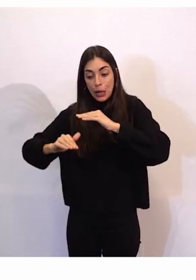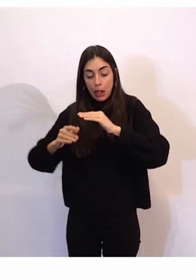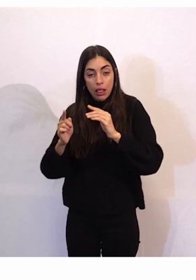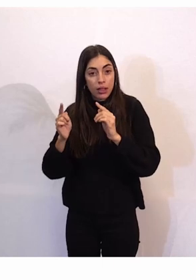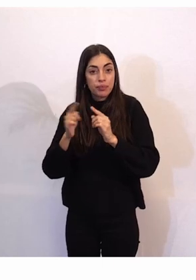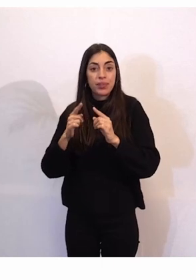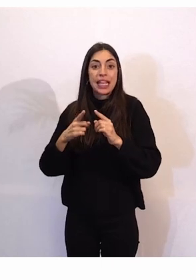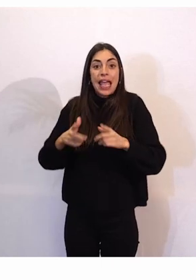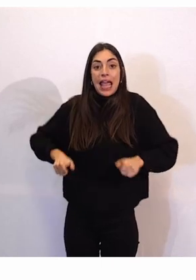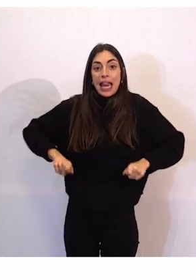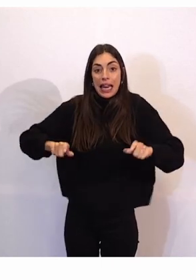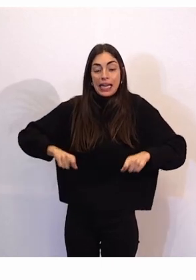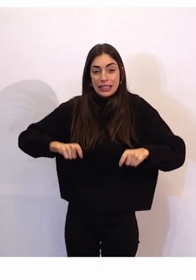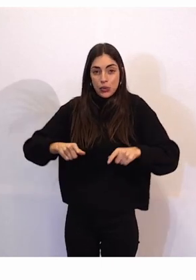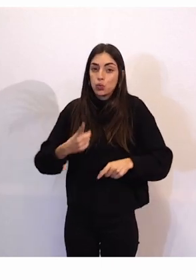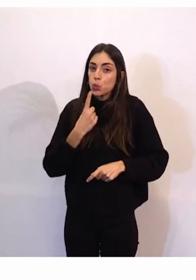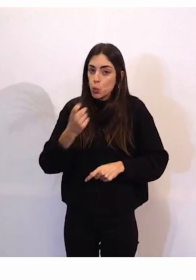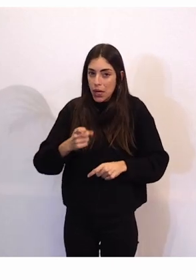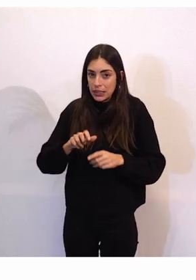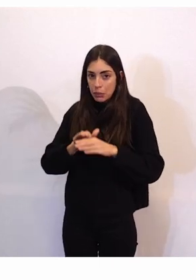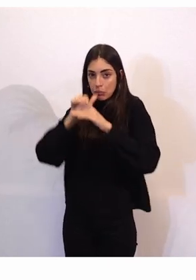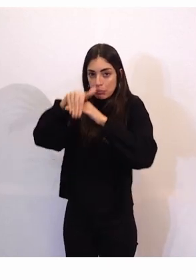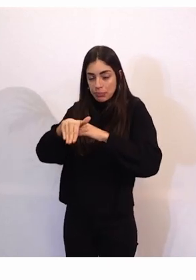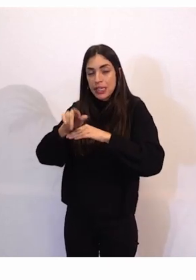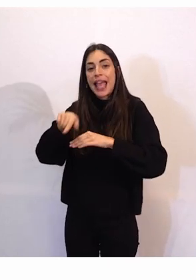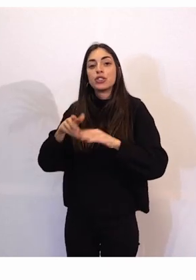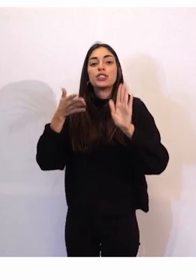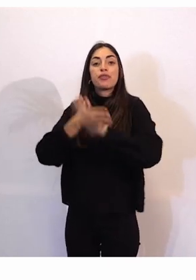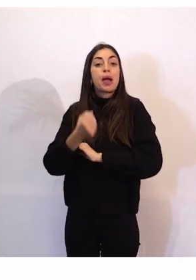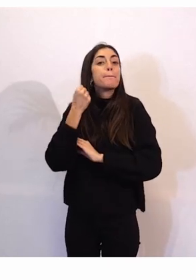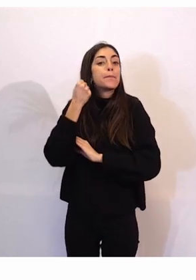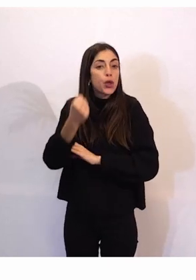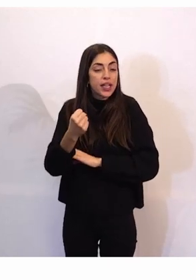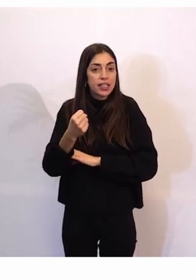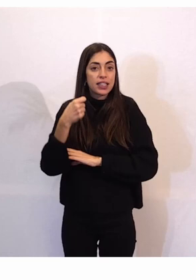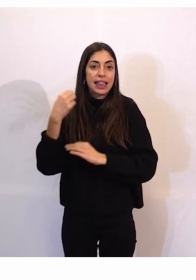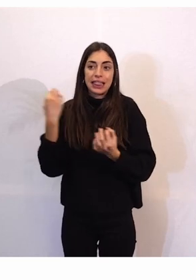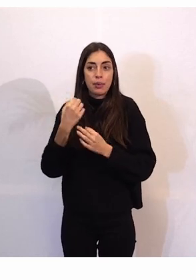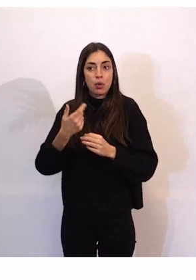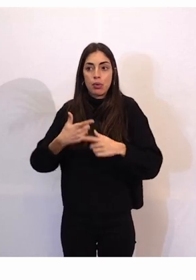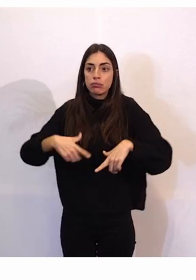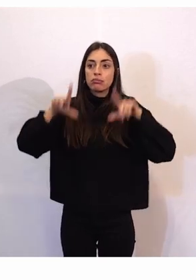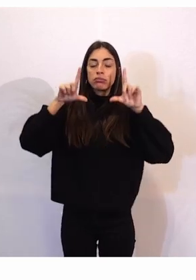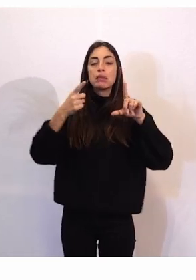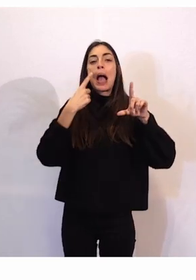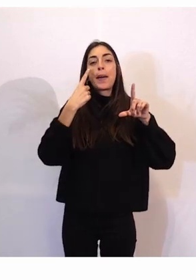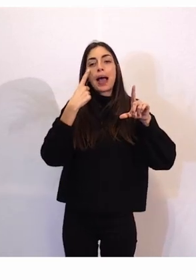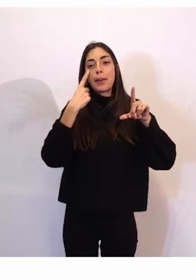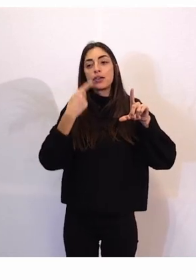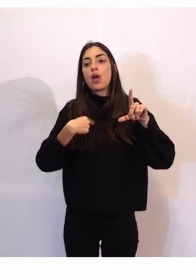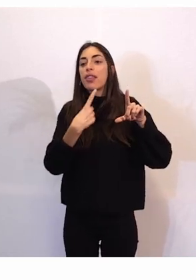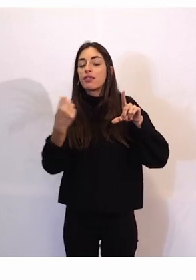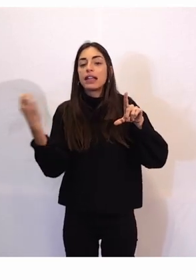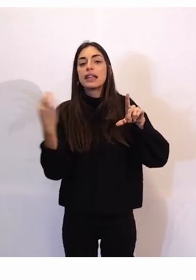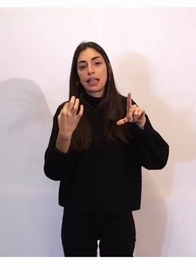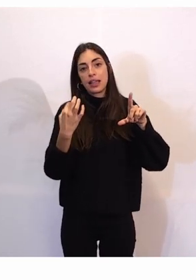cuestan. Eso es poder. Eso es poder, sí. Y hay que estar ahí para decir lo que se necesita. En todos